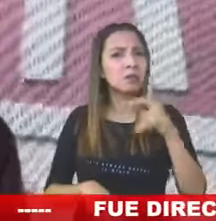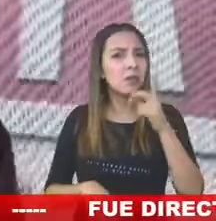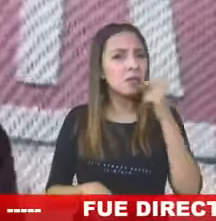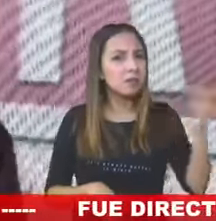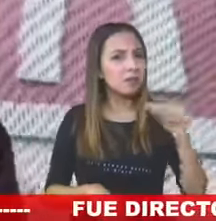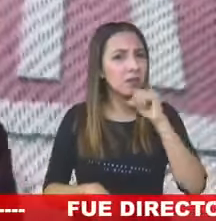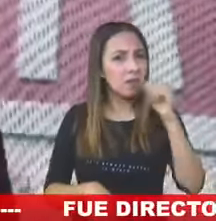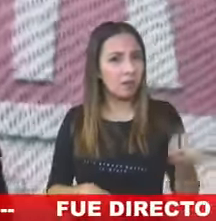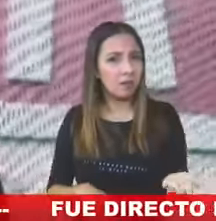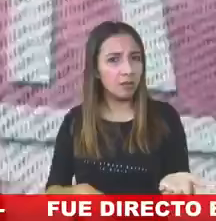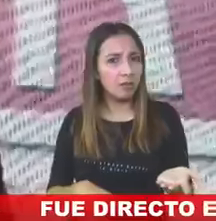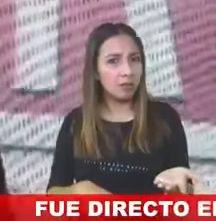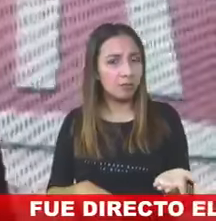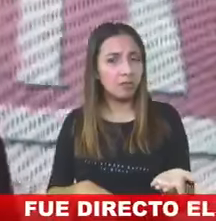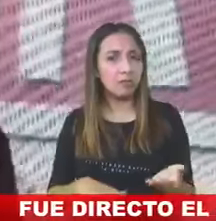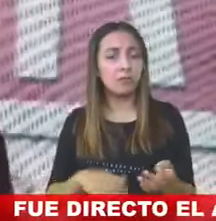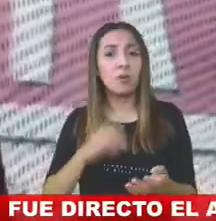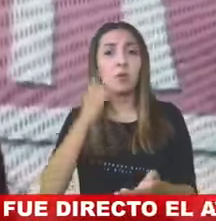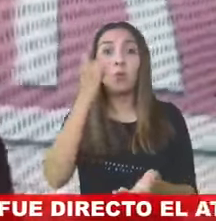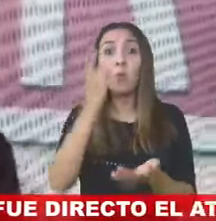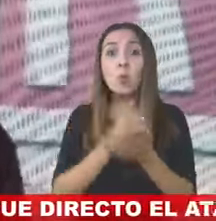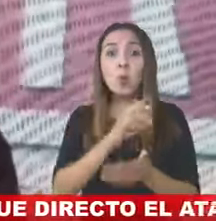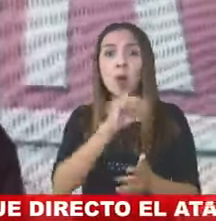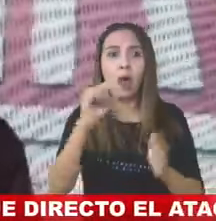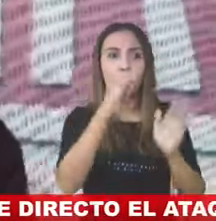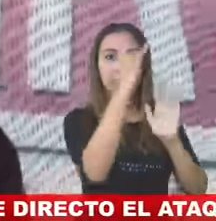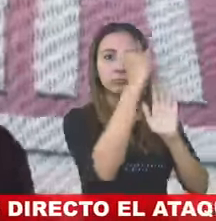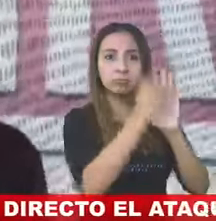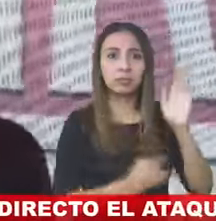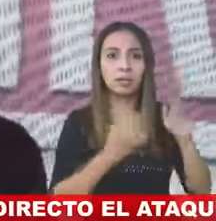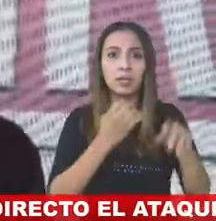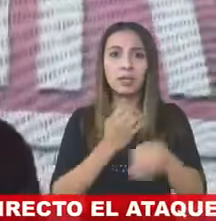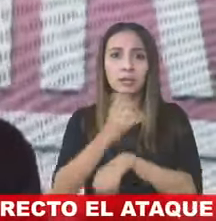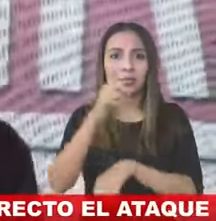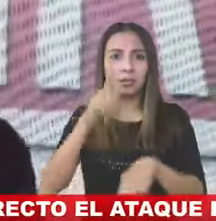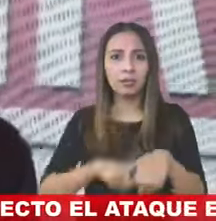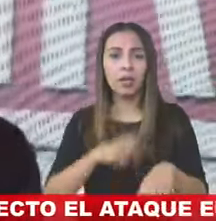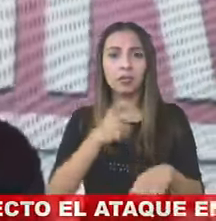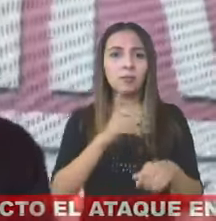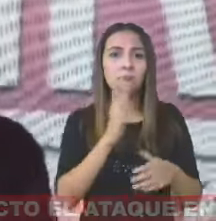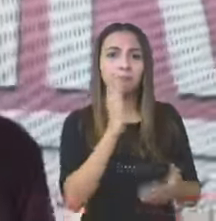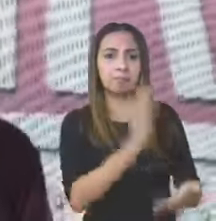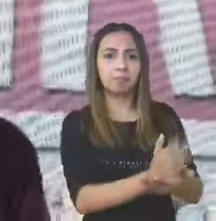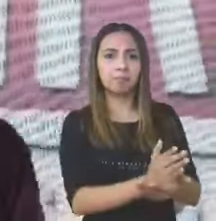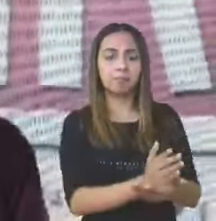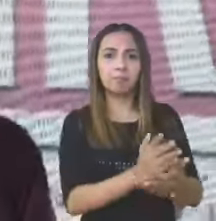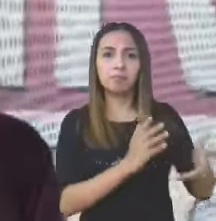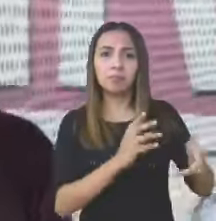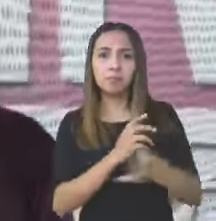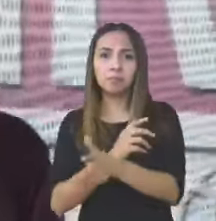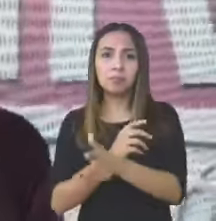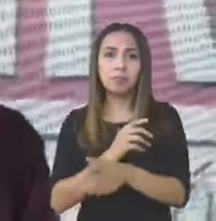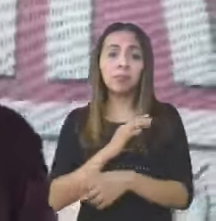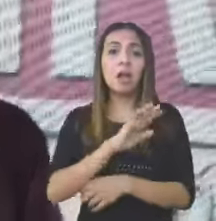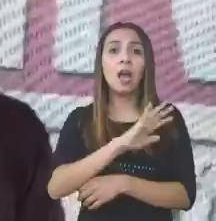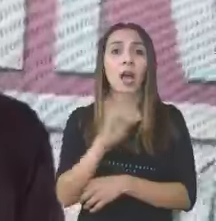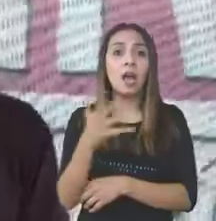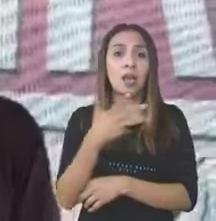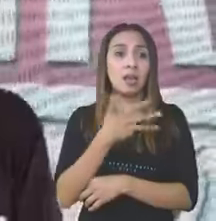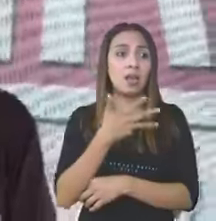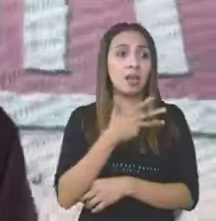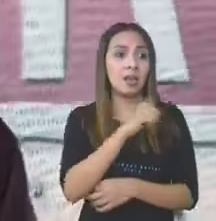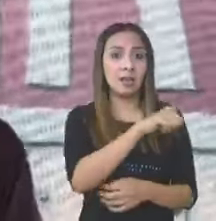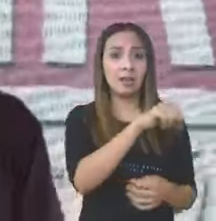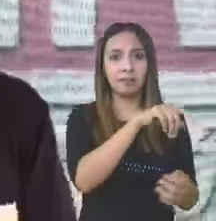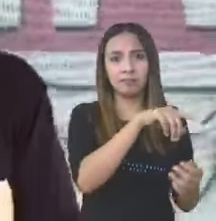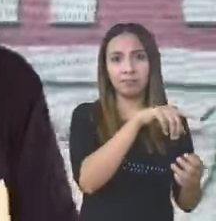que tenían engomado del estado los estaban parando. Los que están empadronados, vámonos para acá. Sí. Muy bien.